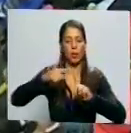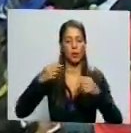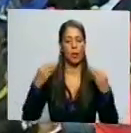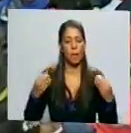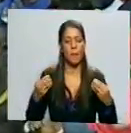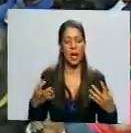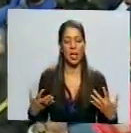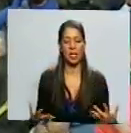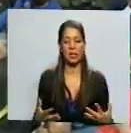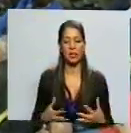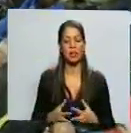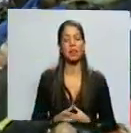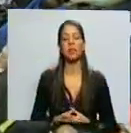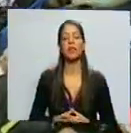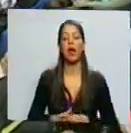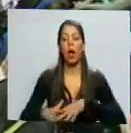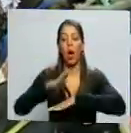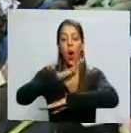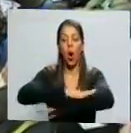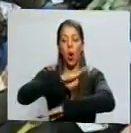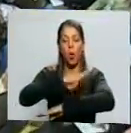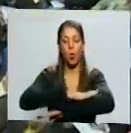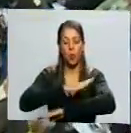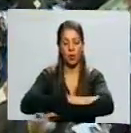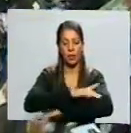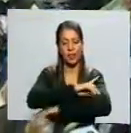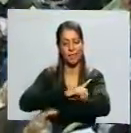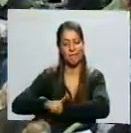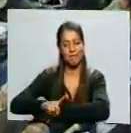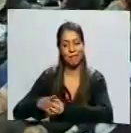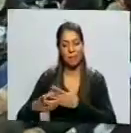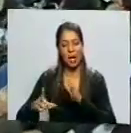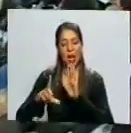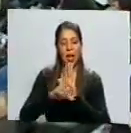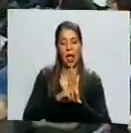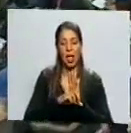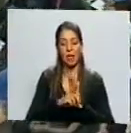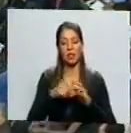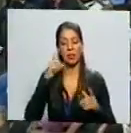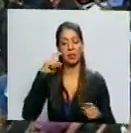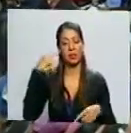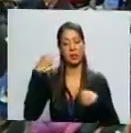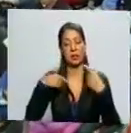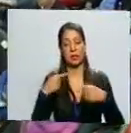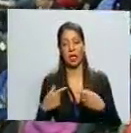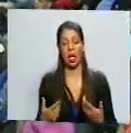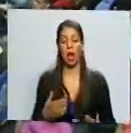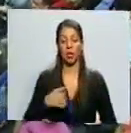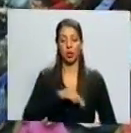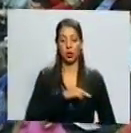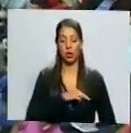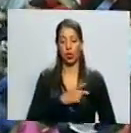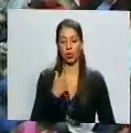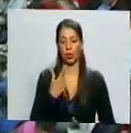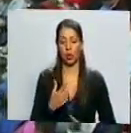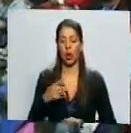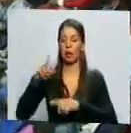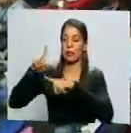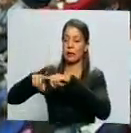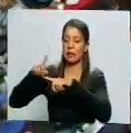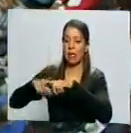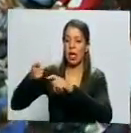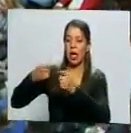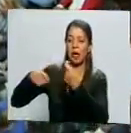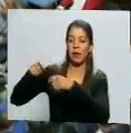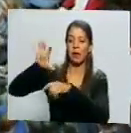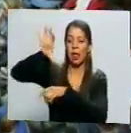propósito y razón cumplir con una máxima que nosotros repetimos en la cotidianidad, que debemos dejar la dependencia de lo